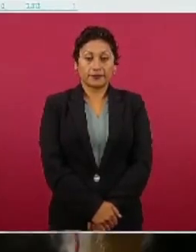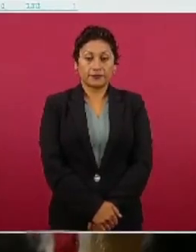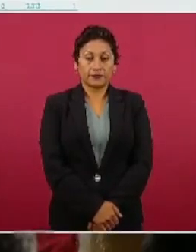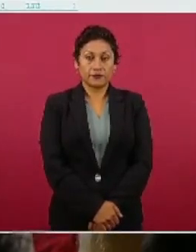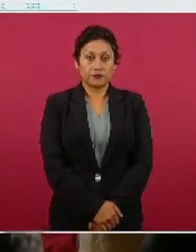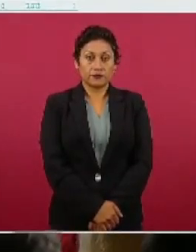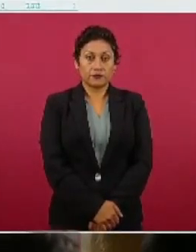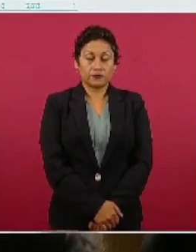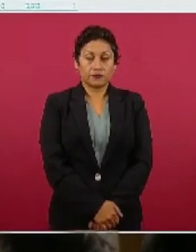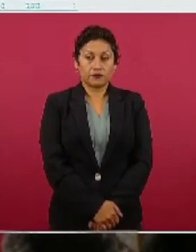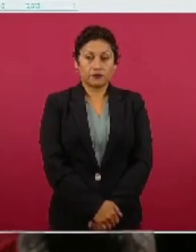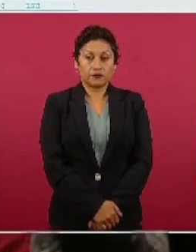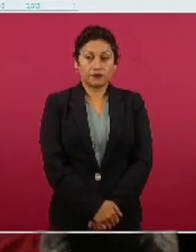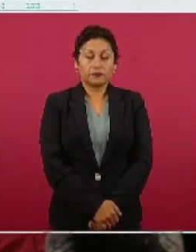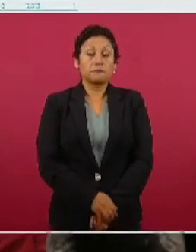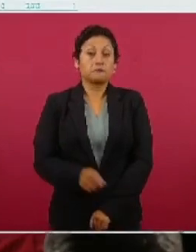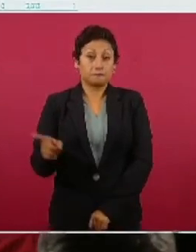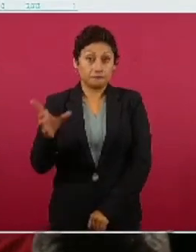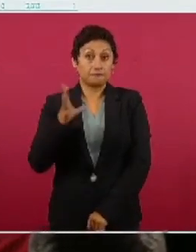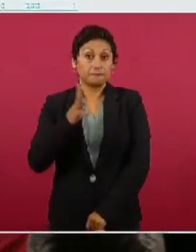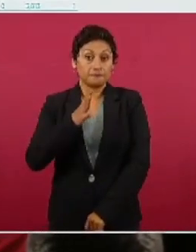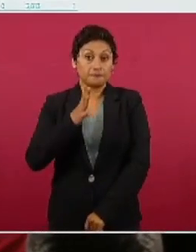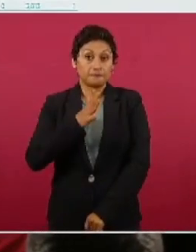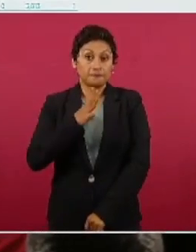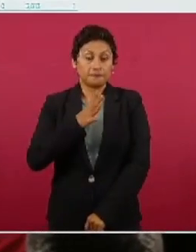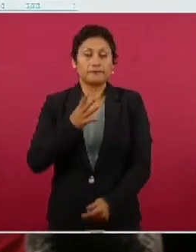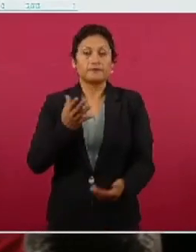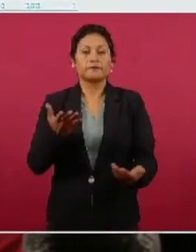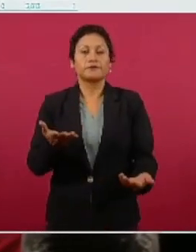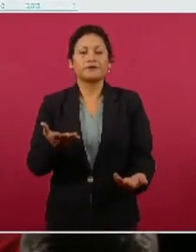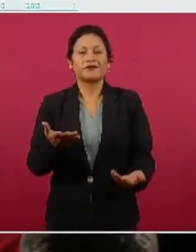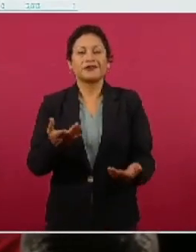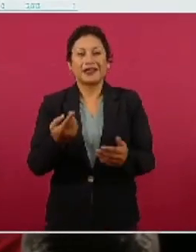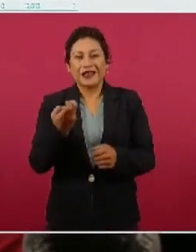Y tampoco es para culparlos,